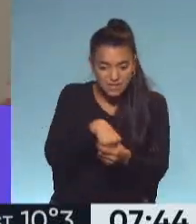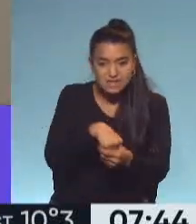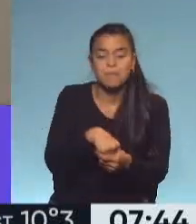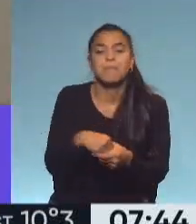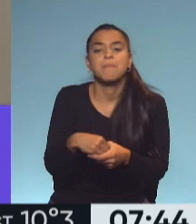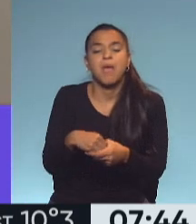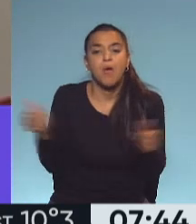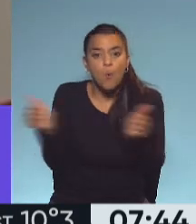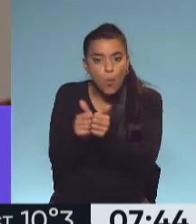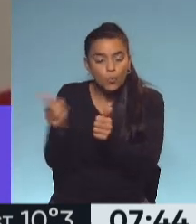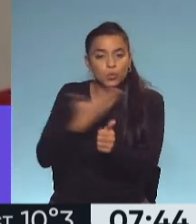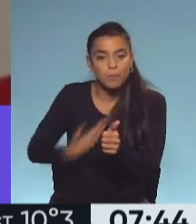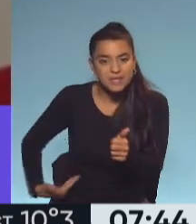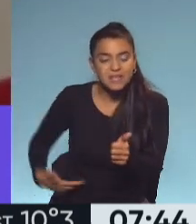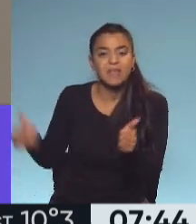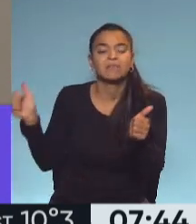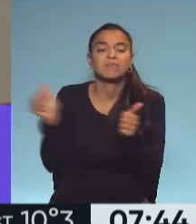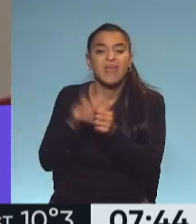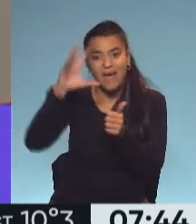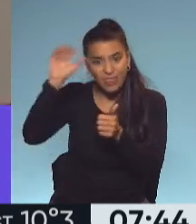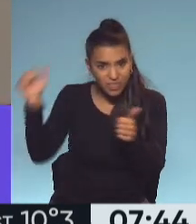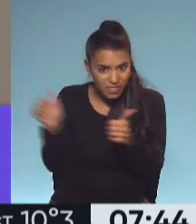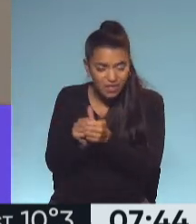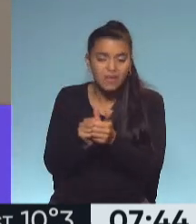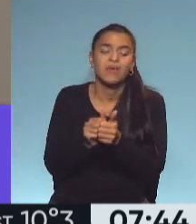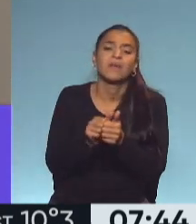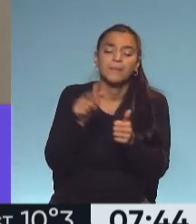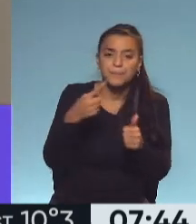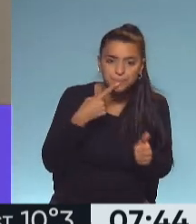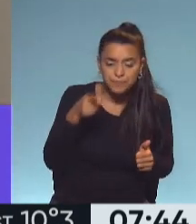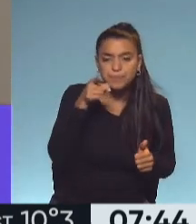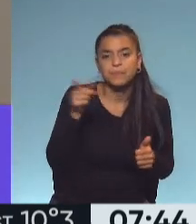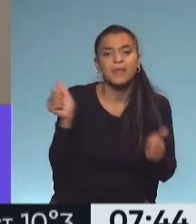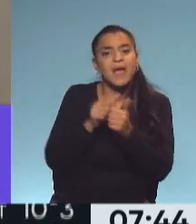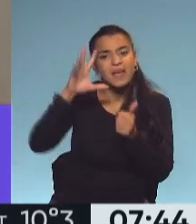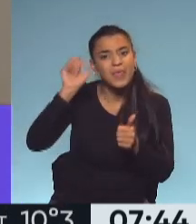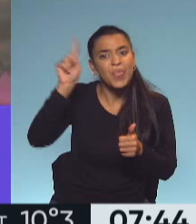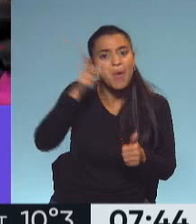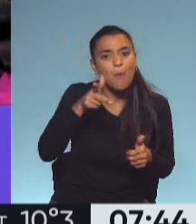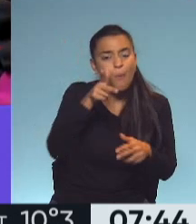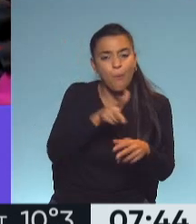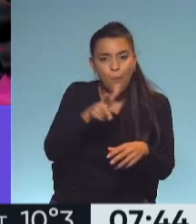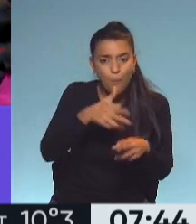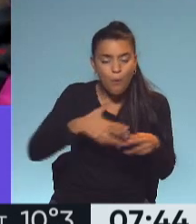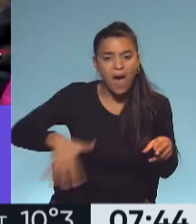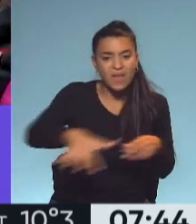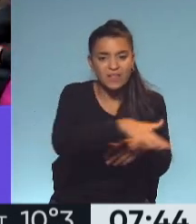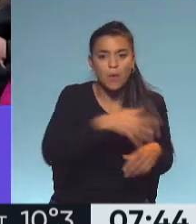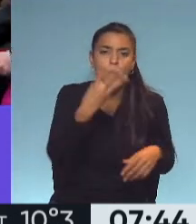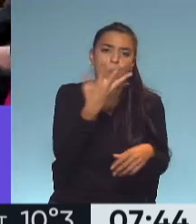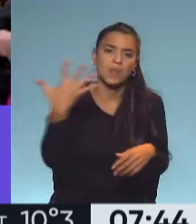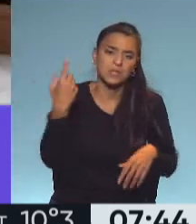junto al presidente y al canciller, con el secretario de Estado y con el canciller del Vaticano, a 45